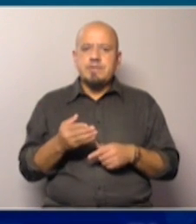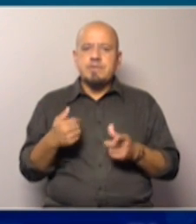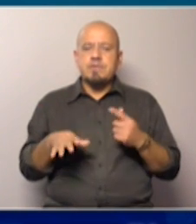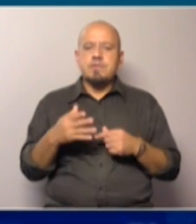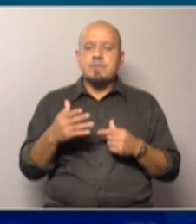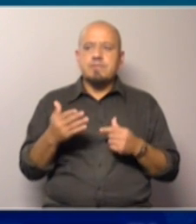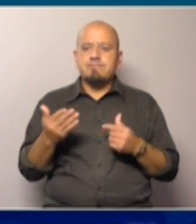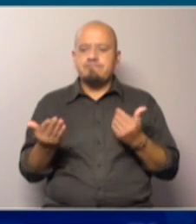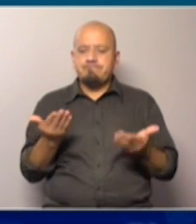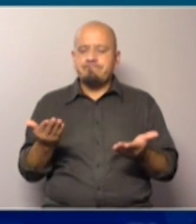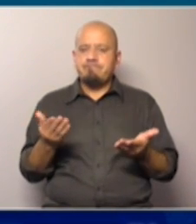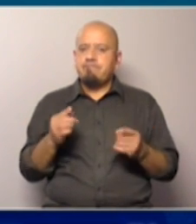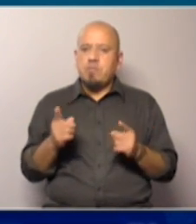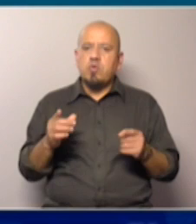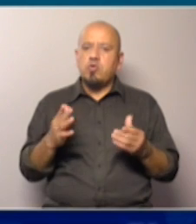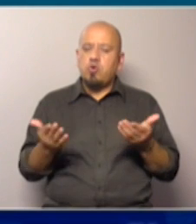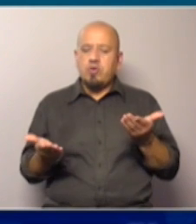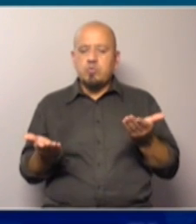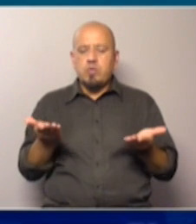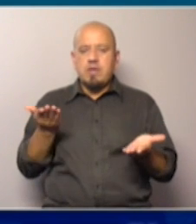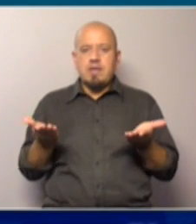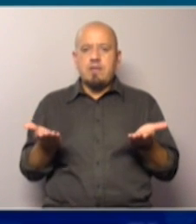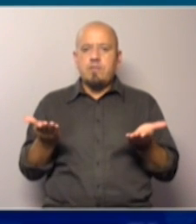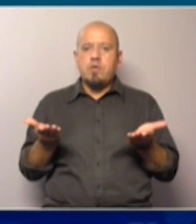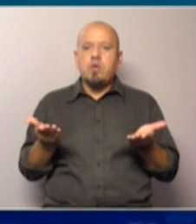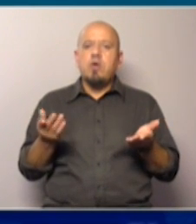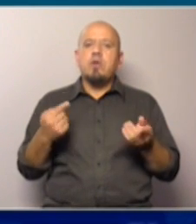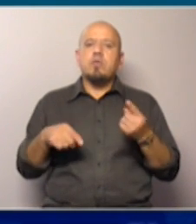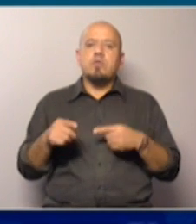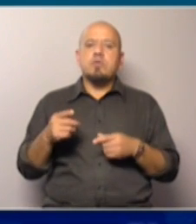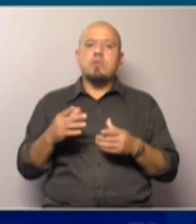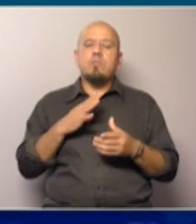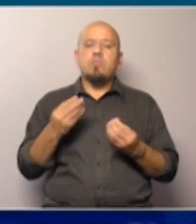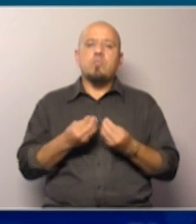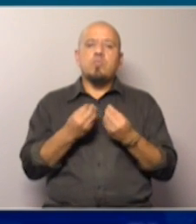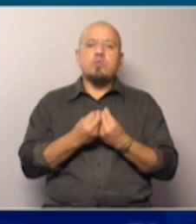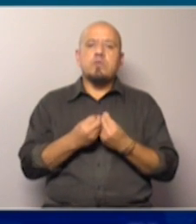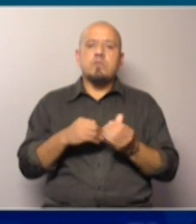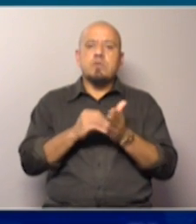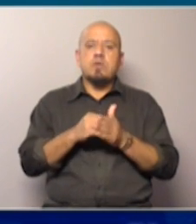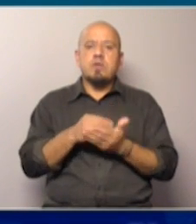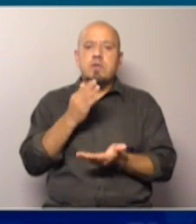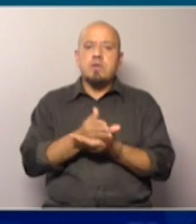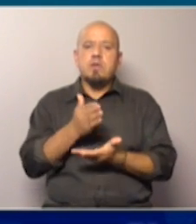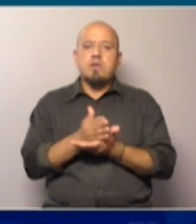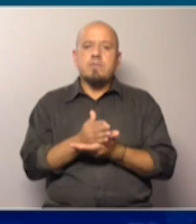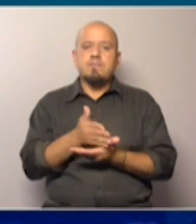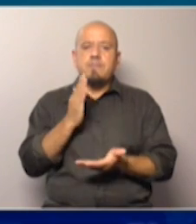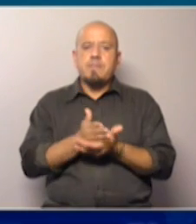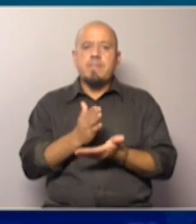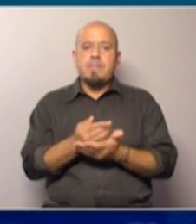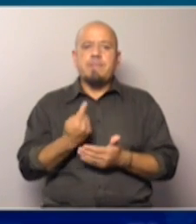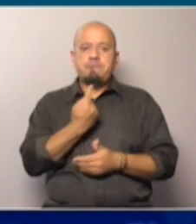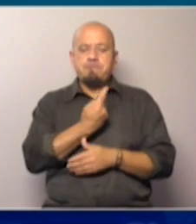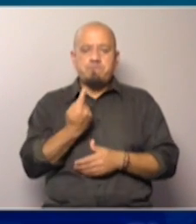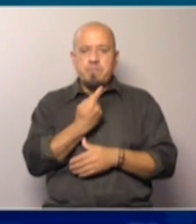blanco y negro. Todo implica equilibrio, todo implica balancear muchas veces distintos derechos. El derecho a la autonomía